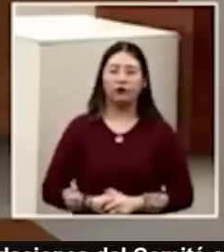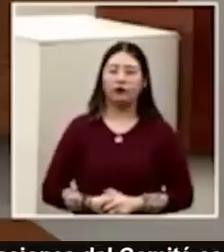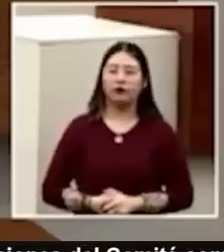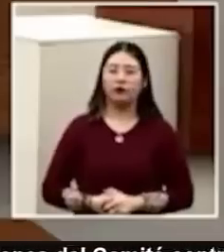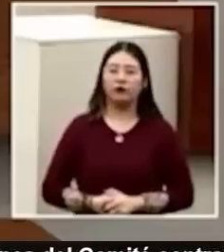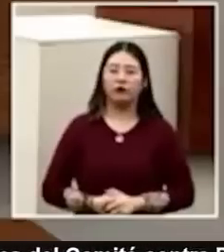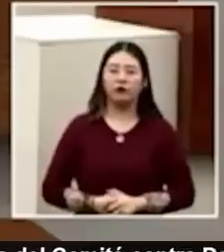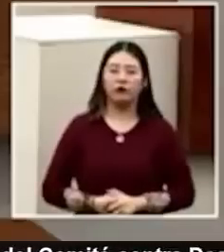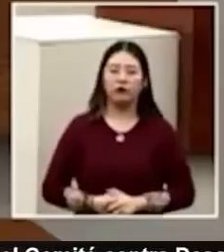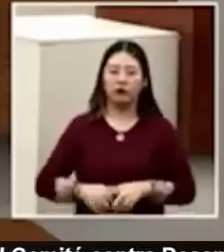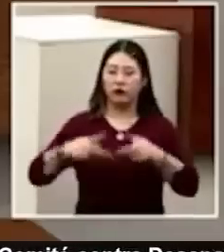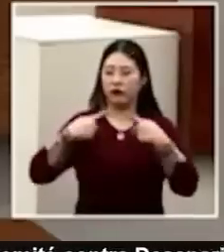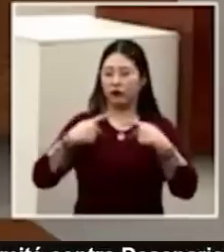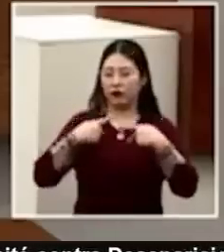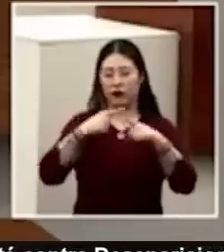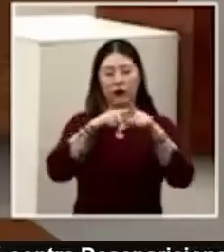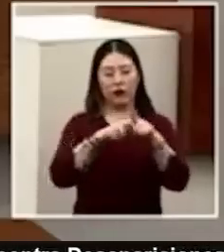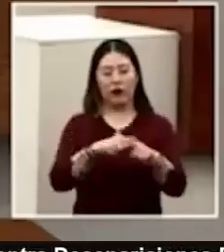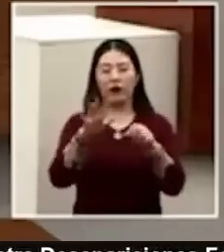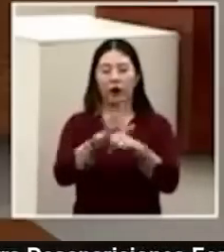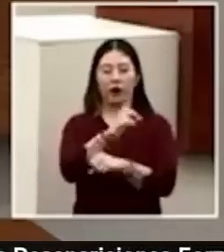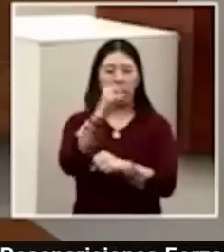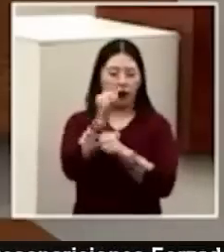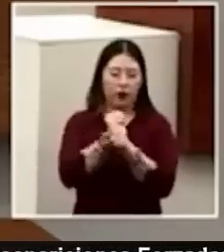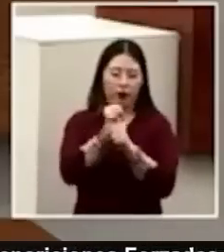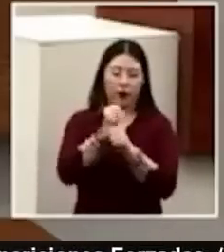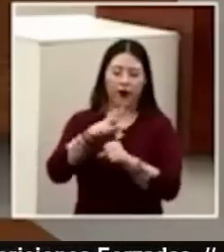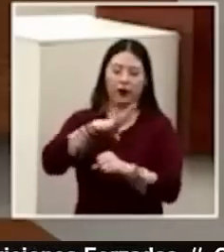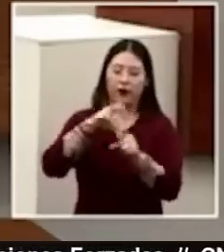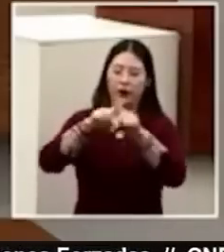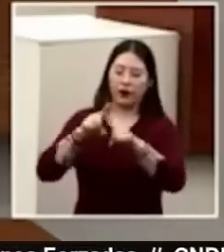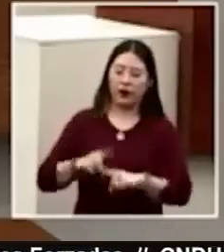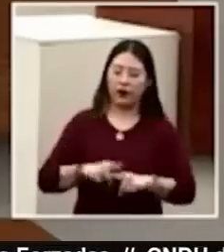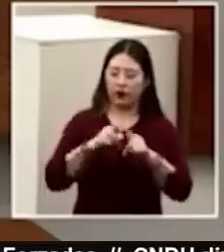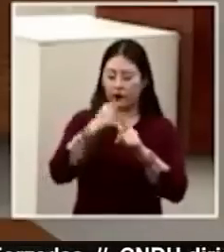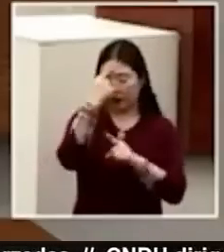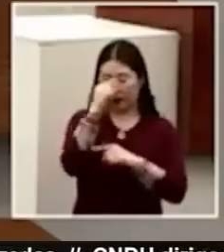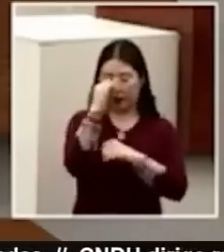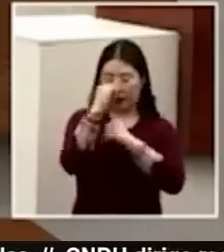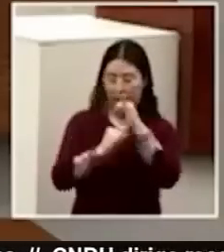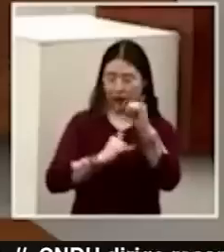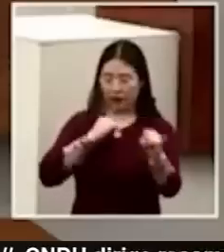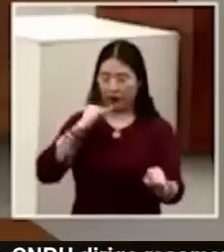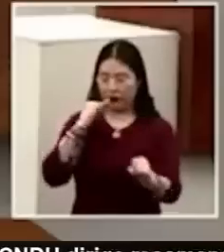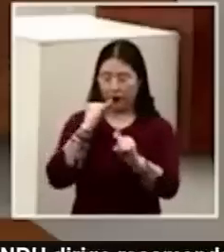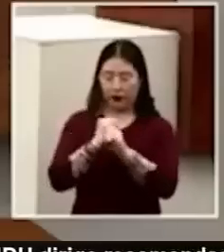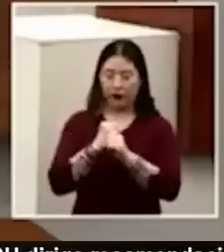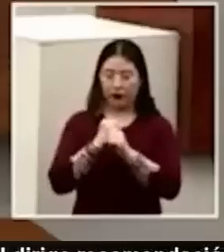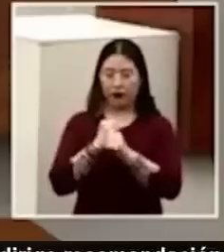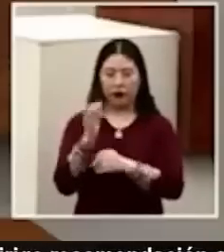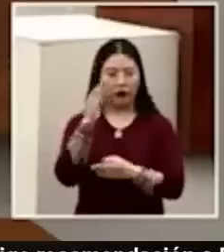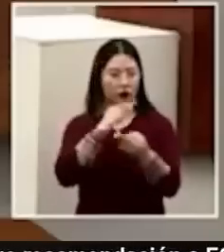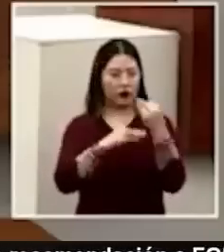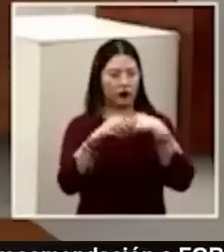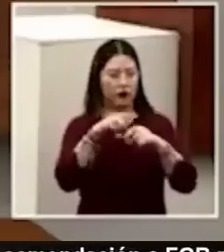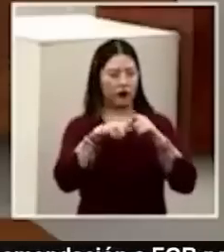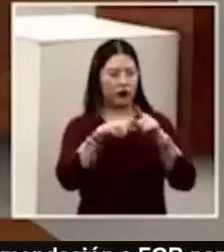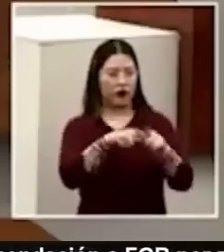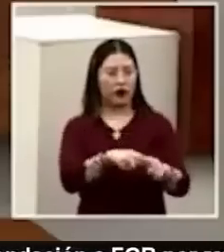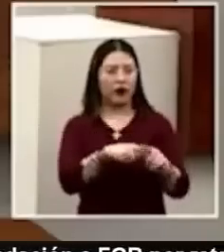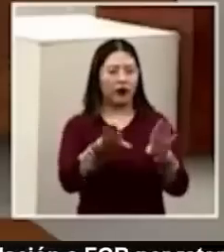Llegará porque hay investigaciones de carácter internacional que ayudarán a